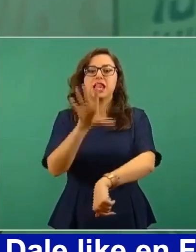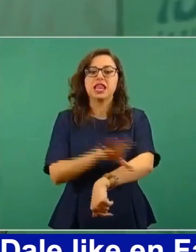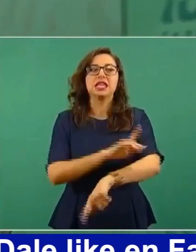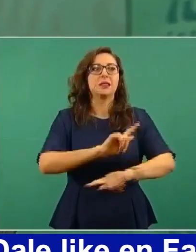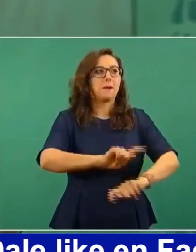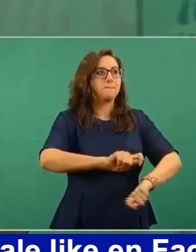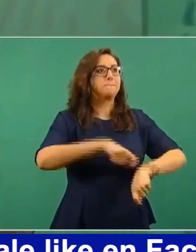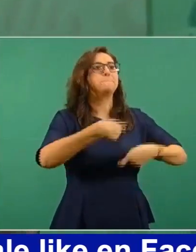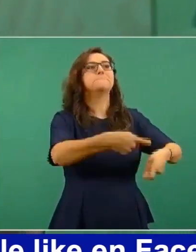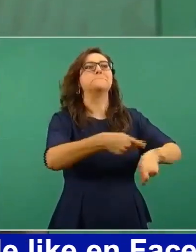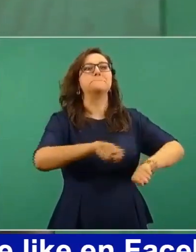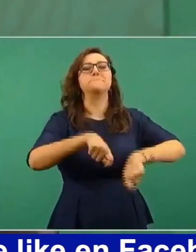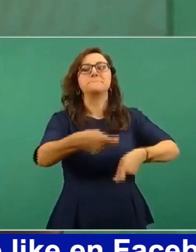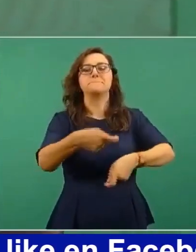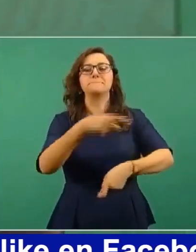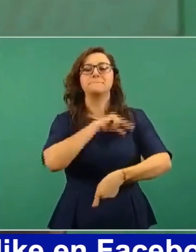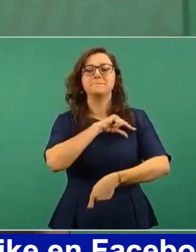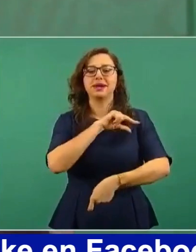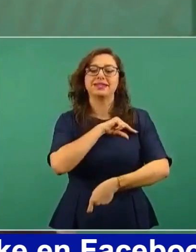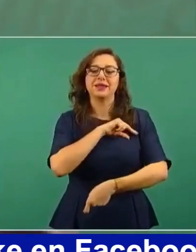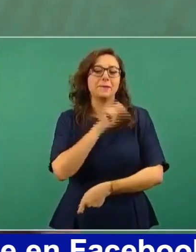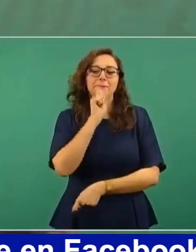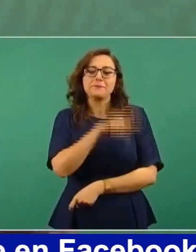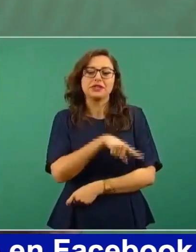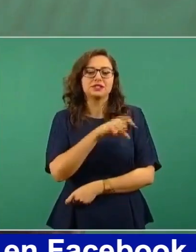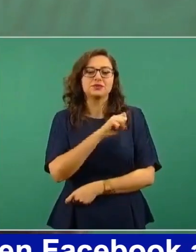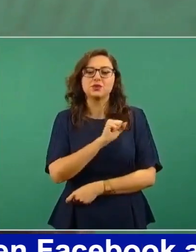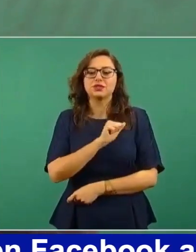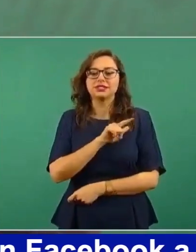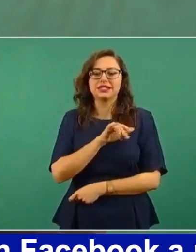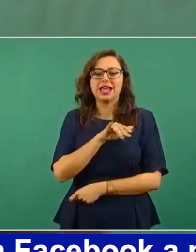Salinas reformó una ley secundaria